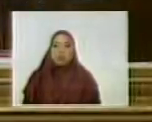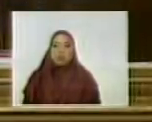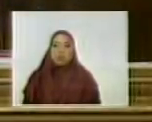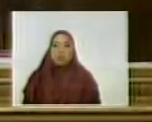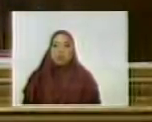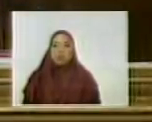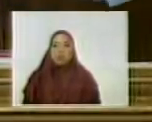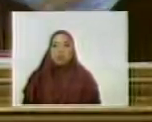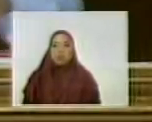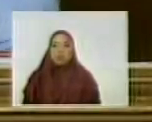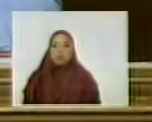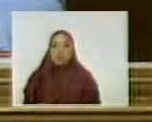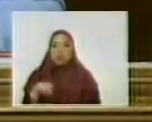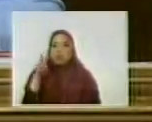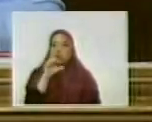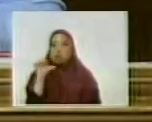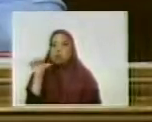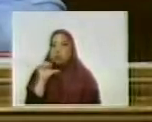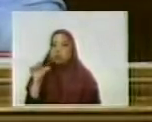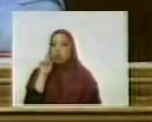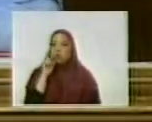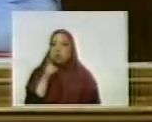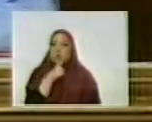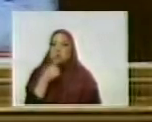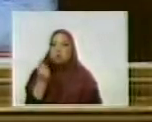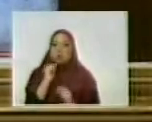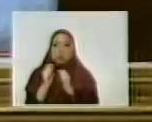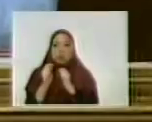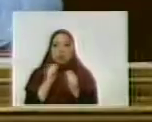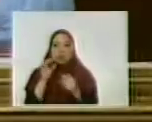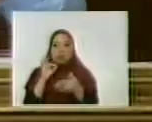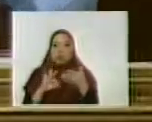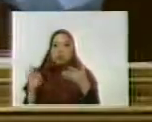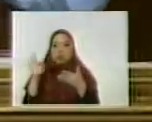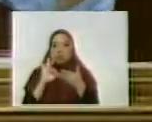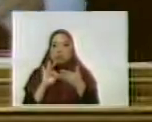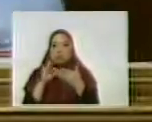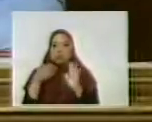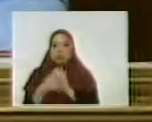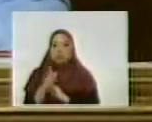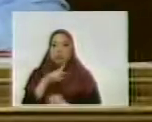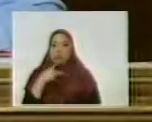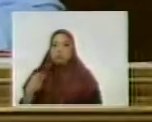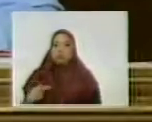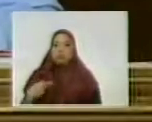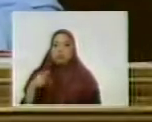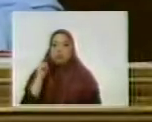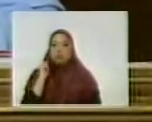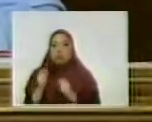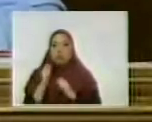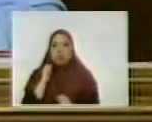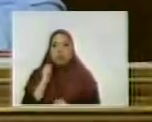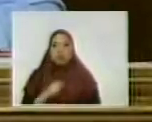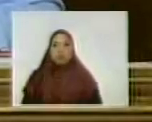Estuvimos la semana, hace unas dos semanas, nombrando un nuevo contralor, una vicefiscal,